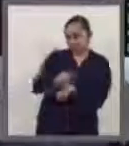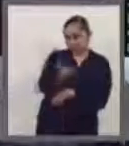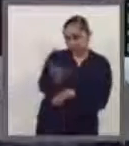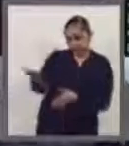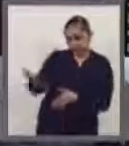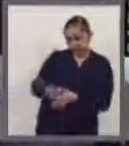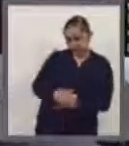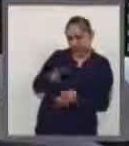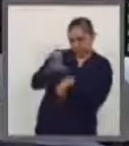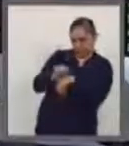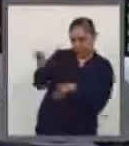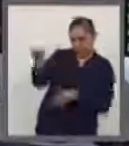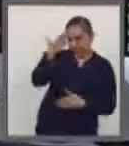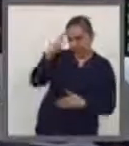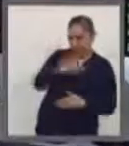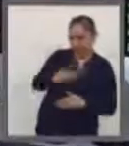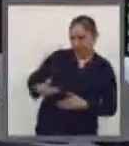señora presidenta